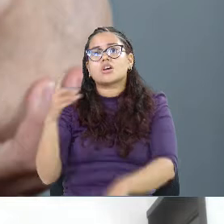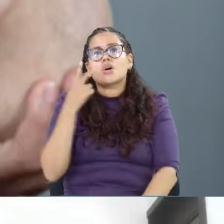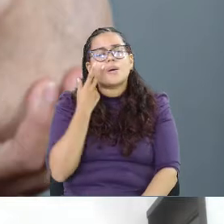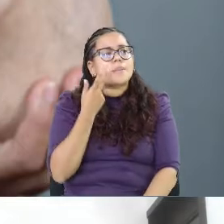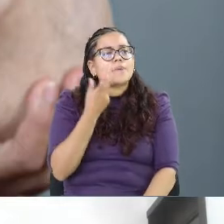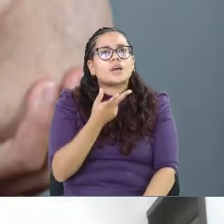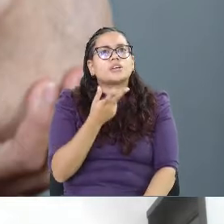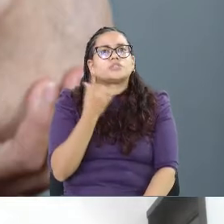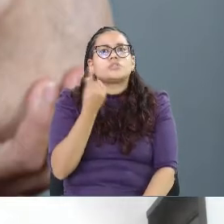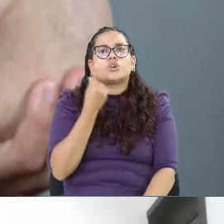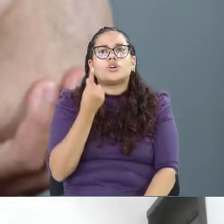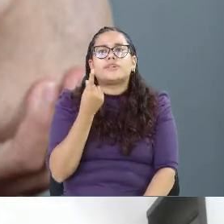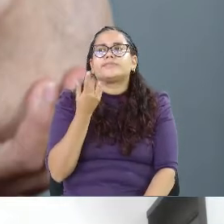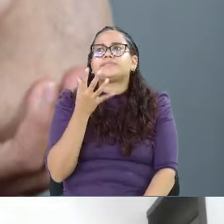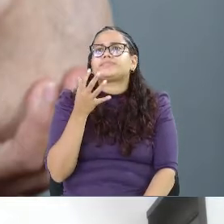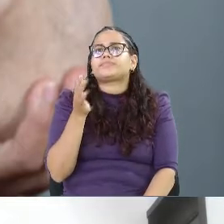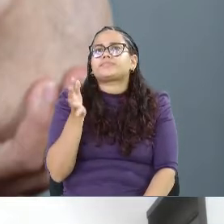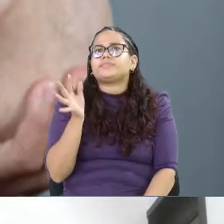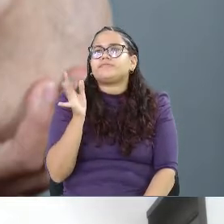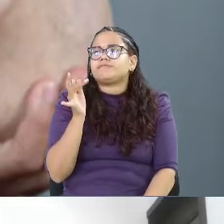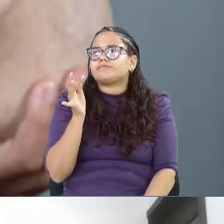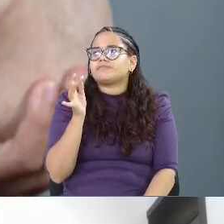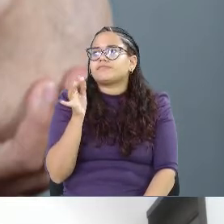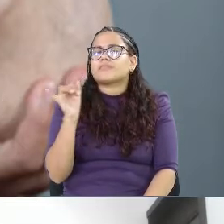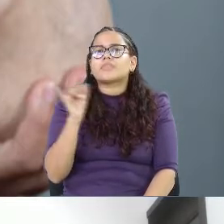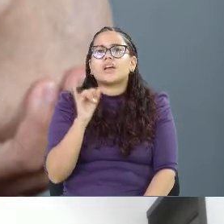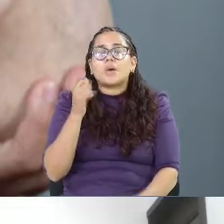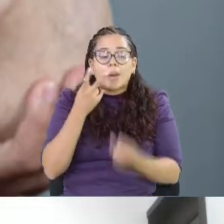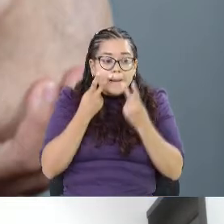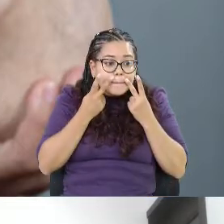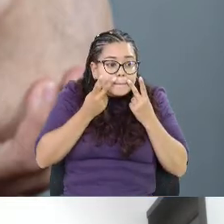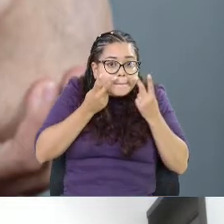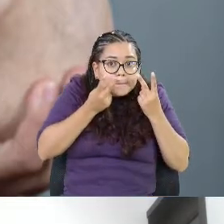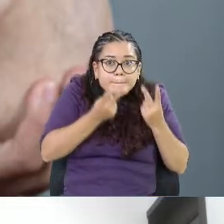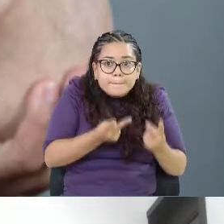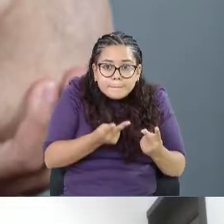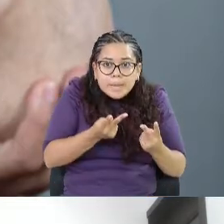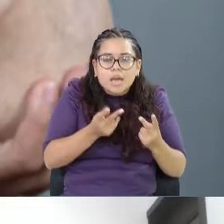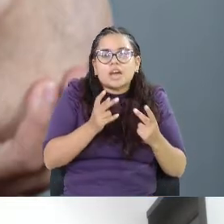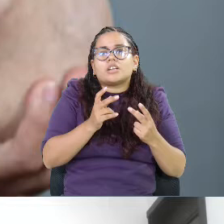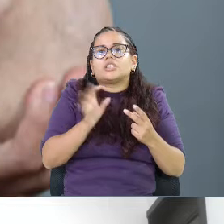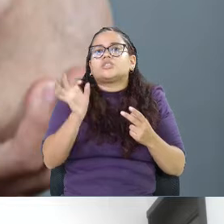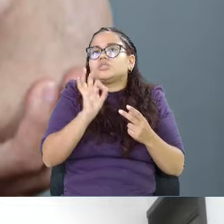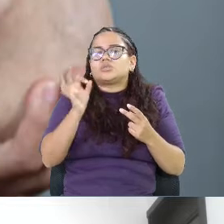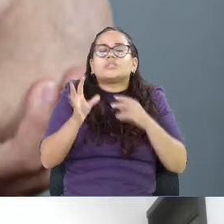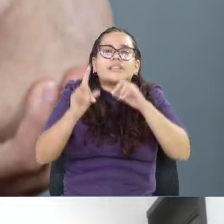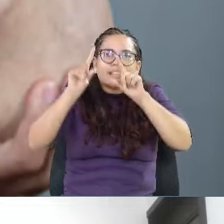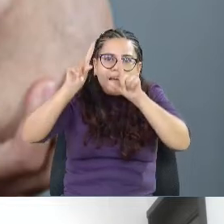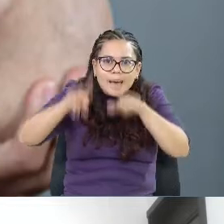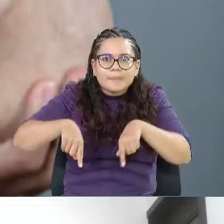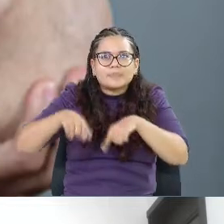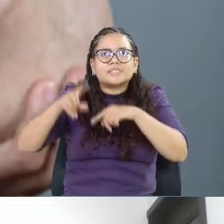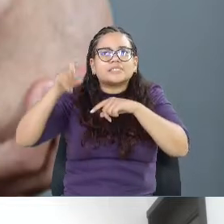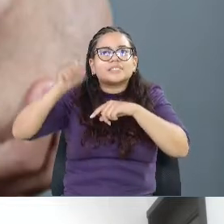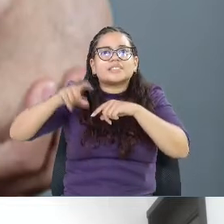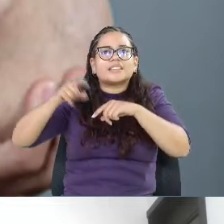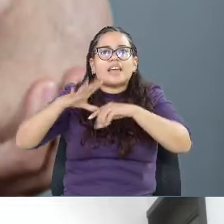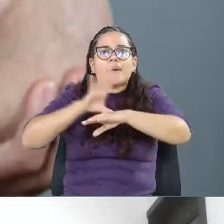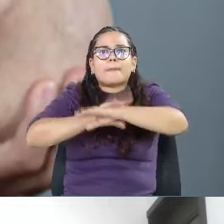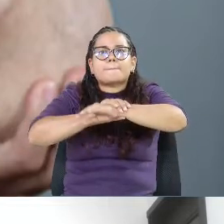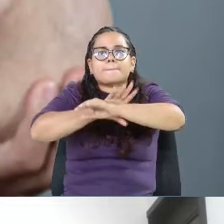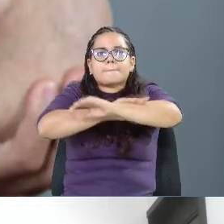por eh, elementos visuales o auditivos, sino que también es muy necesario el uso del